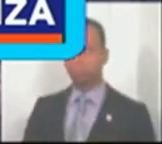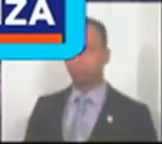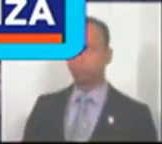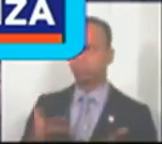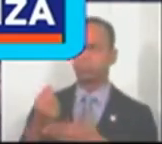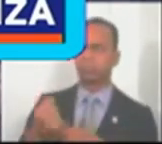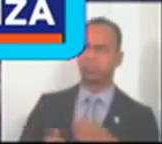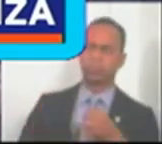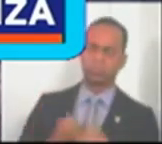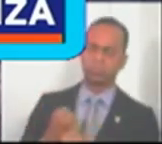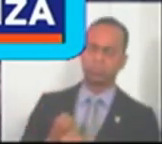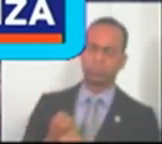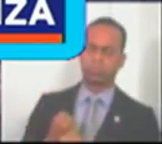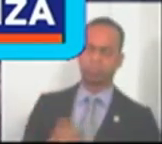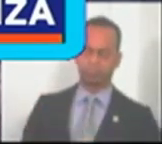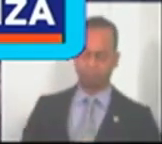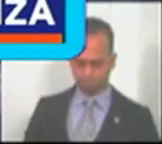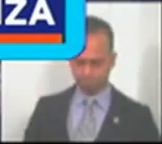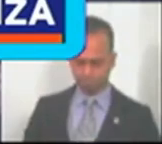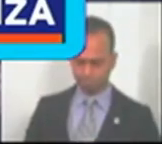año,